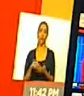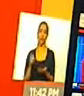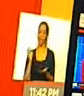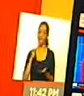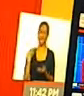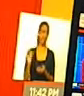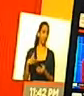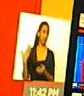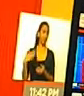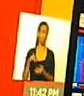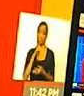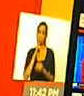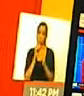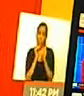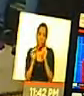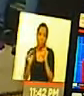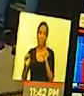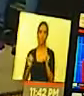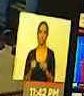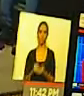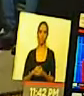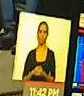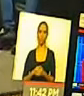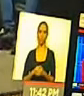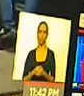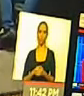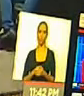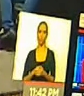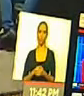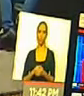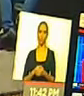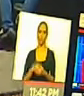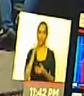se habla. Ocultaron la cosa. Un pañito ahí.